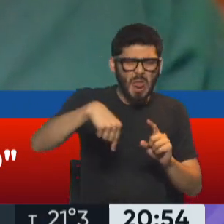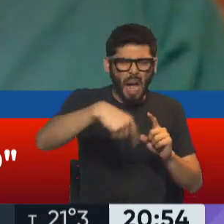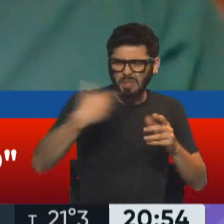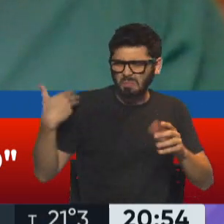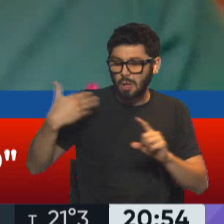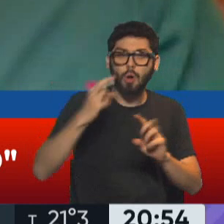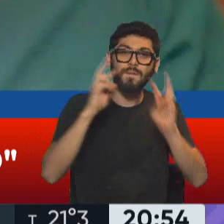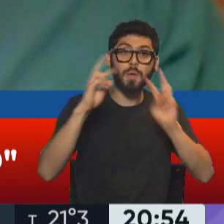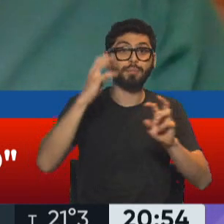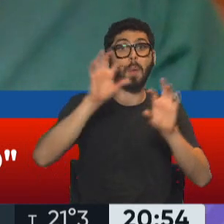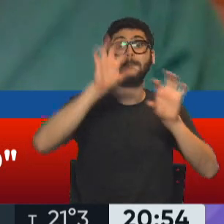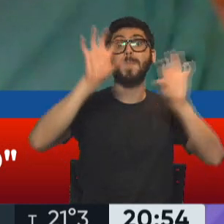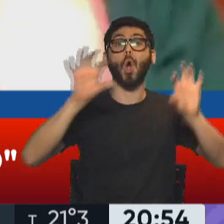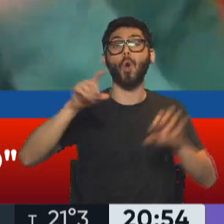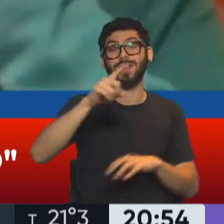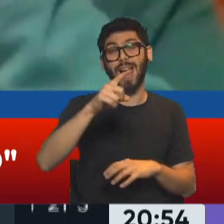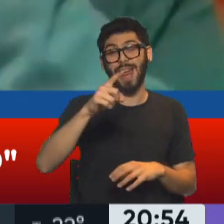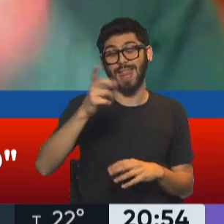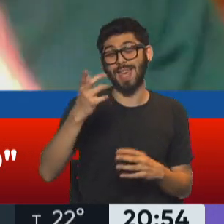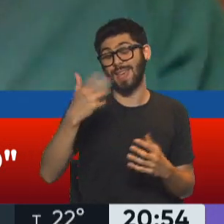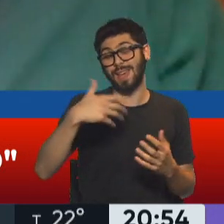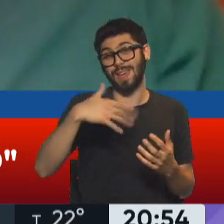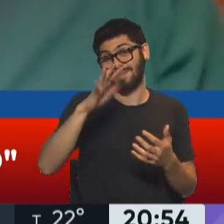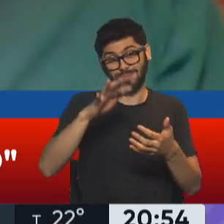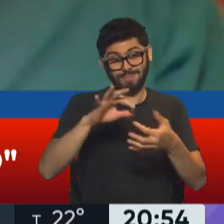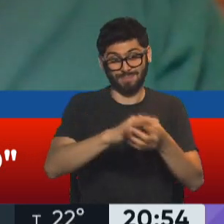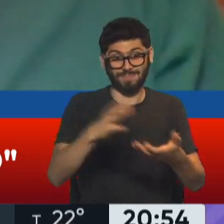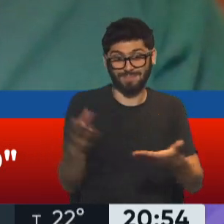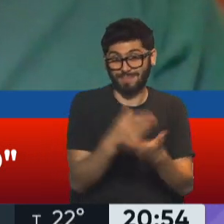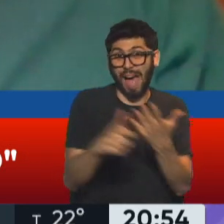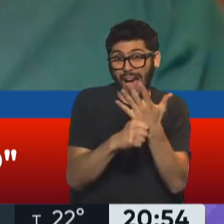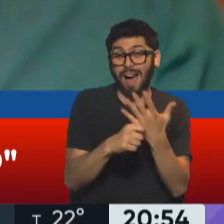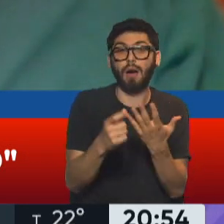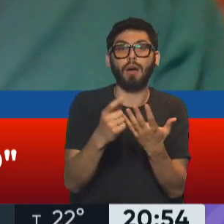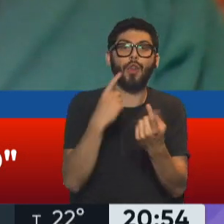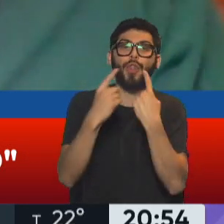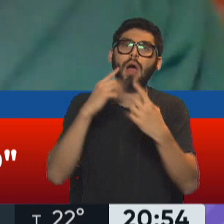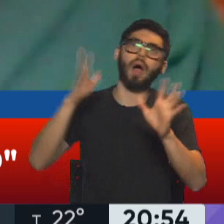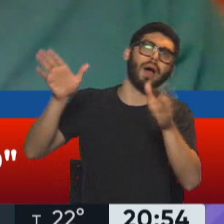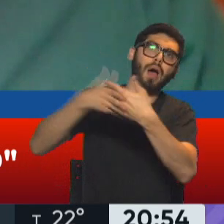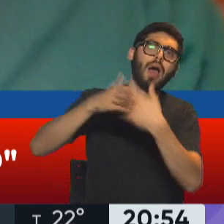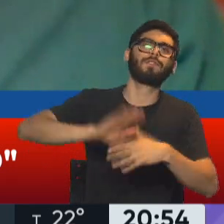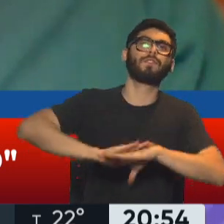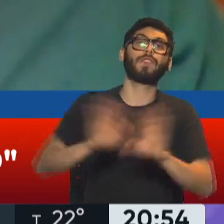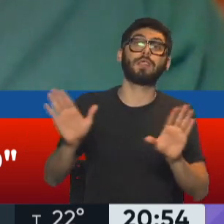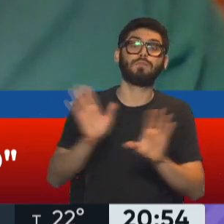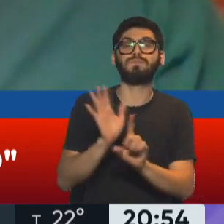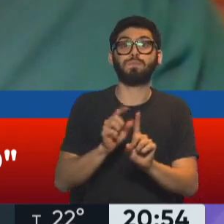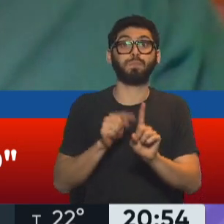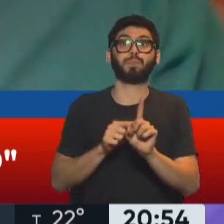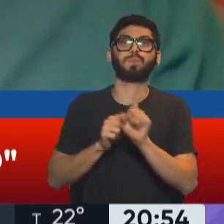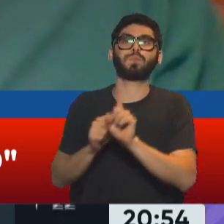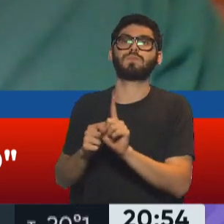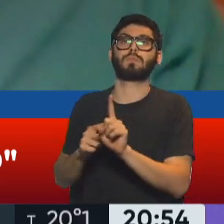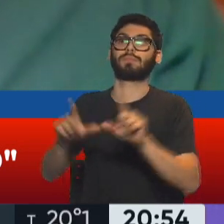gobernadores, principalmente de las provincias, obviamente más involucradas con este tipo de producción, pidiendo que dejar de lado las restricciones, haciendo de voceros, por supuesto, porque